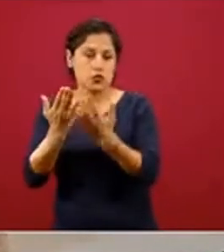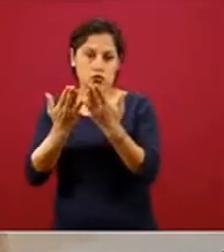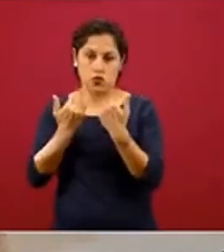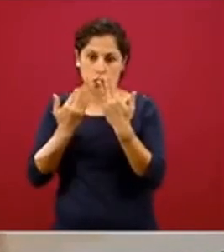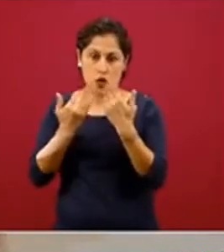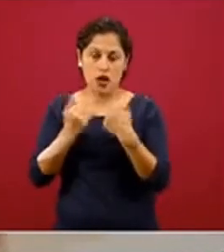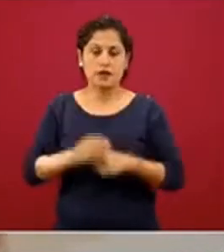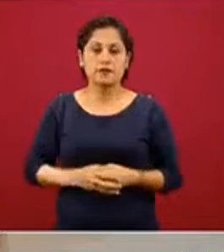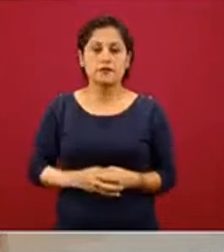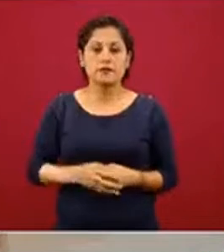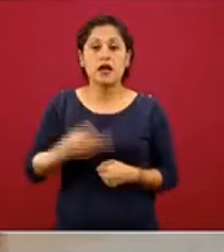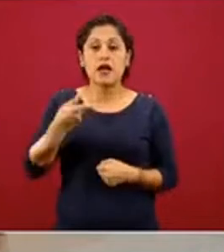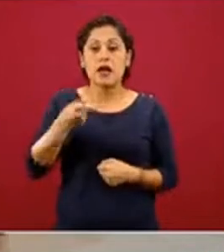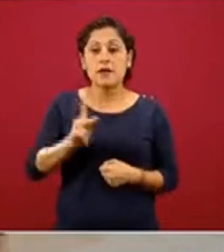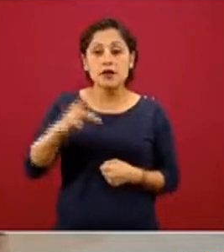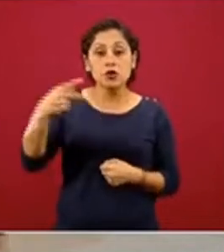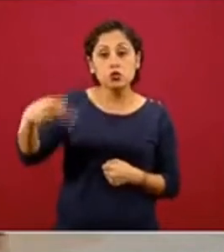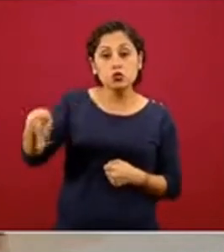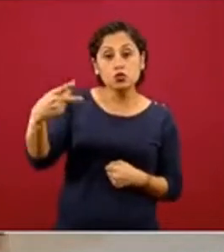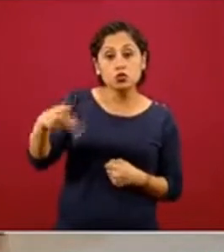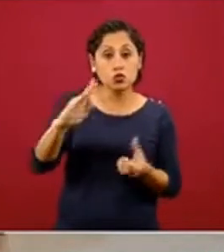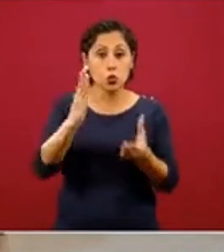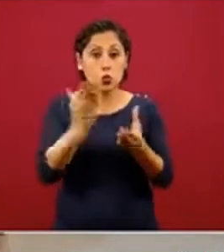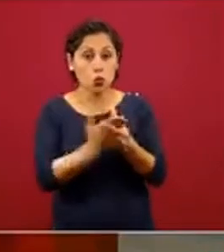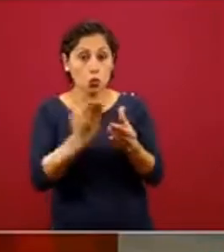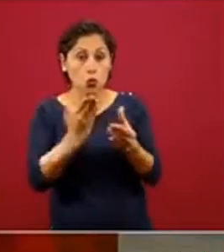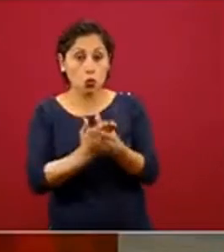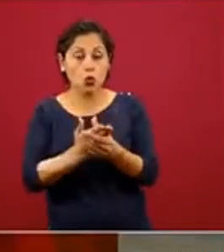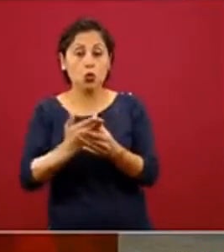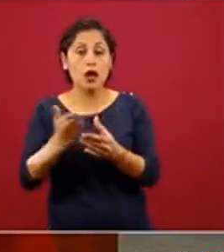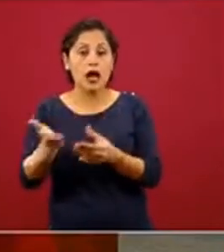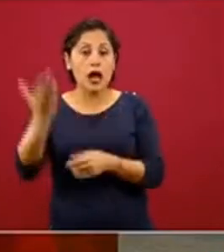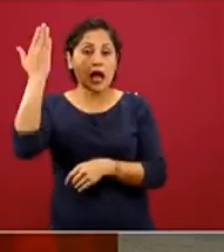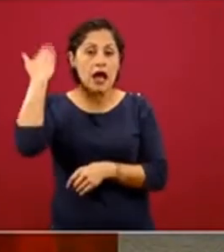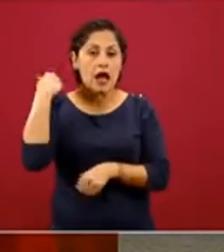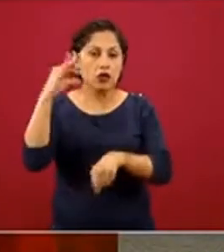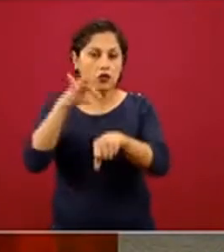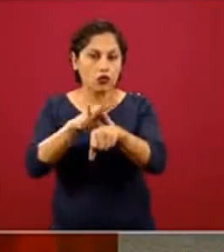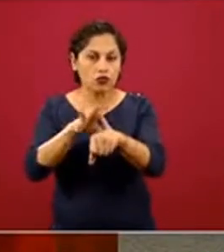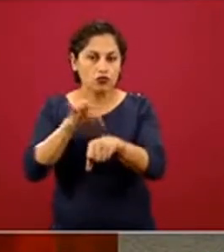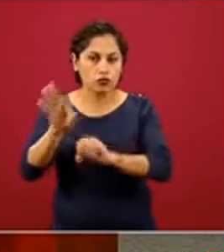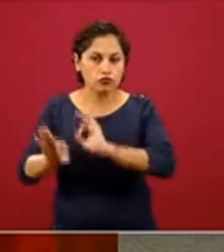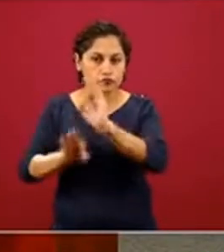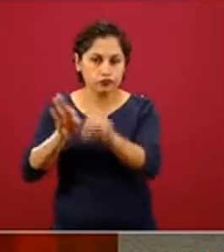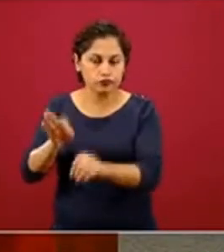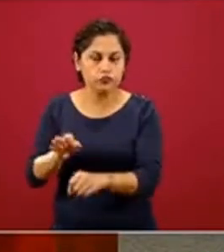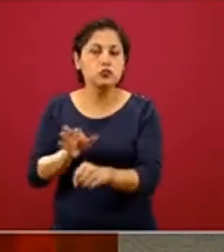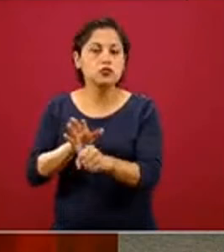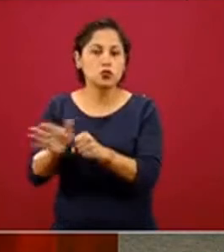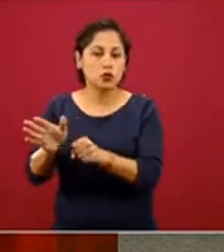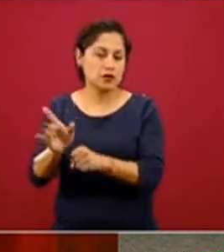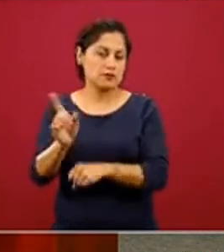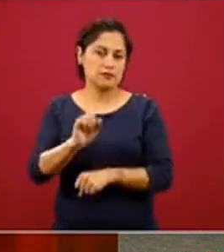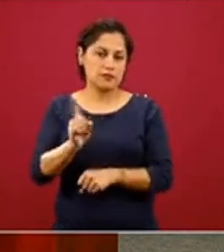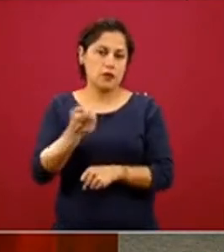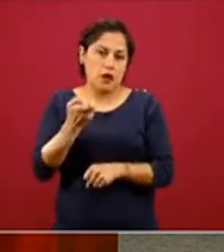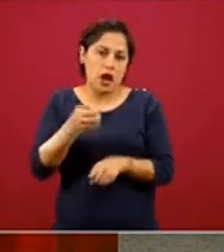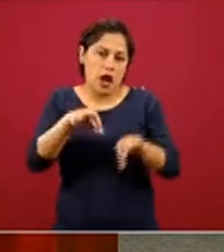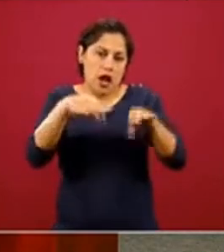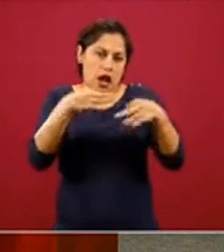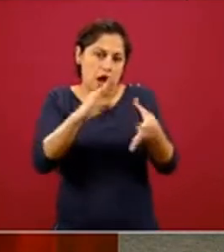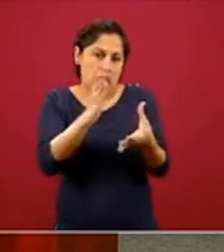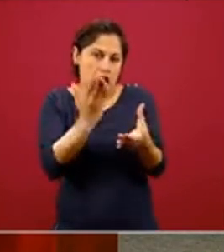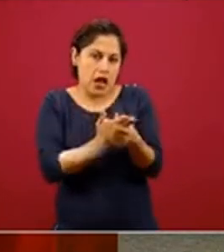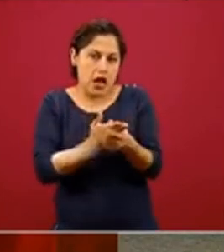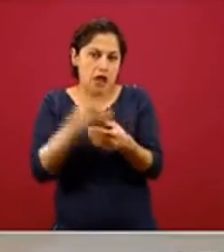proviene no de la historia clínica o del proceso de atención médica, que es donde en su momento realmente pues, se puede todavía